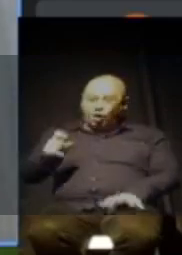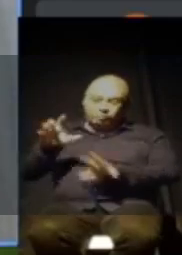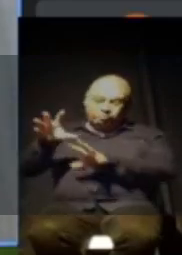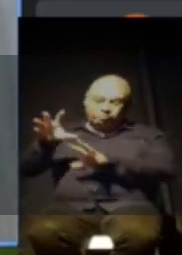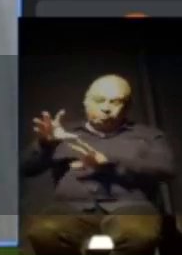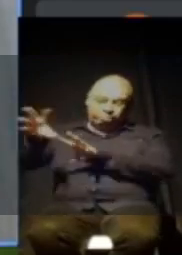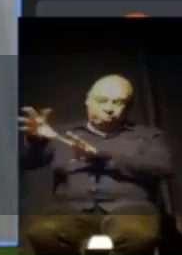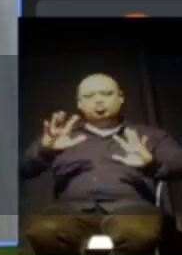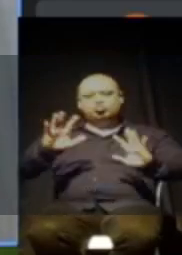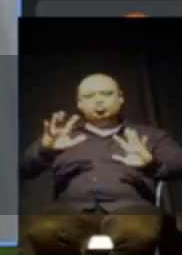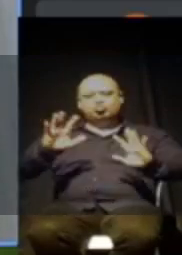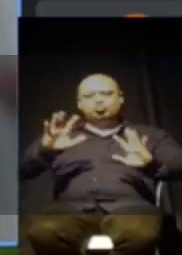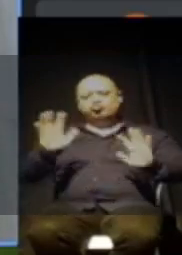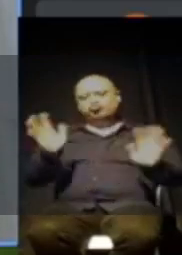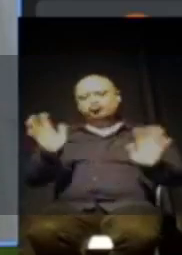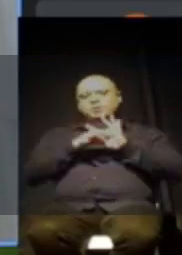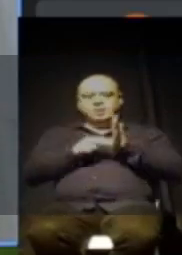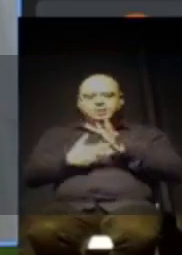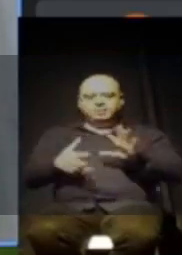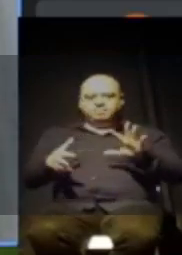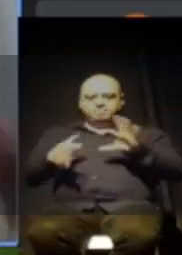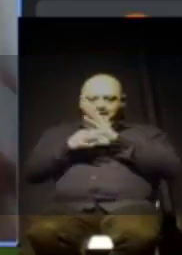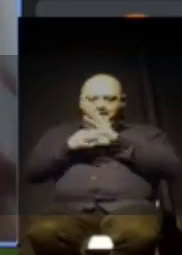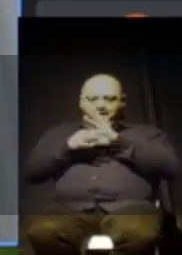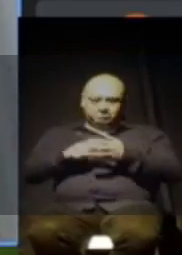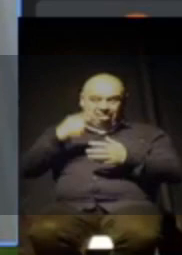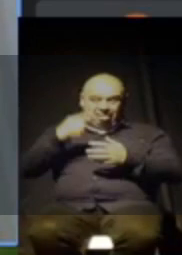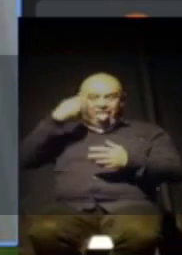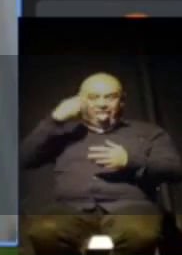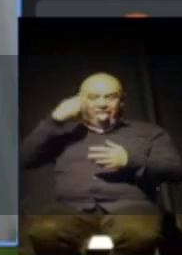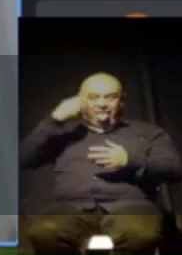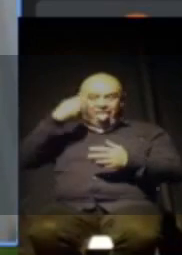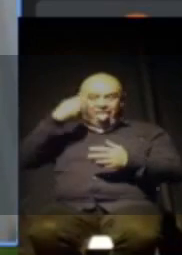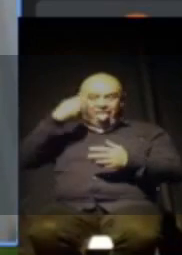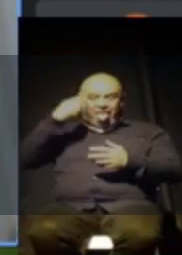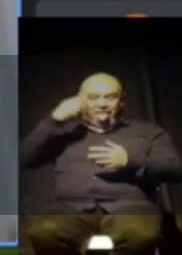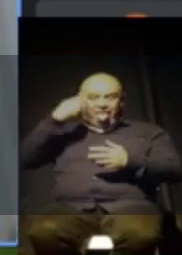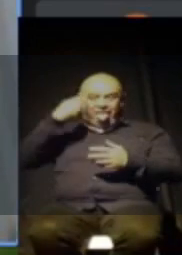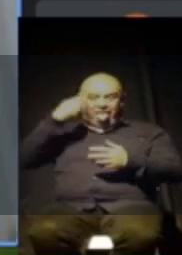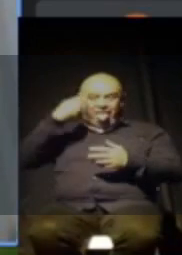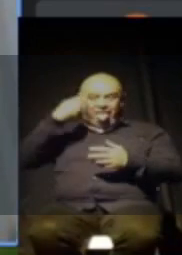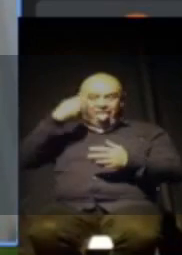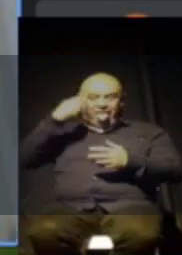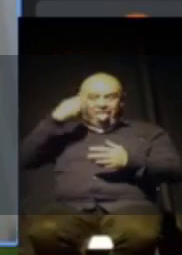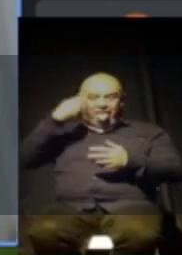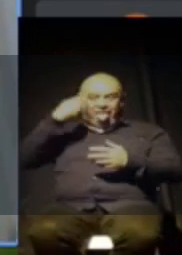raza incontestablemente integrados en los imaginarios de la nación a